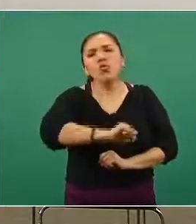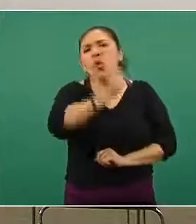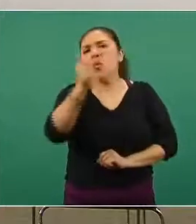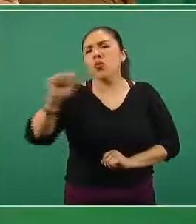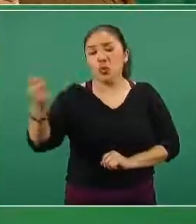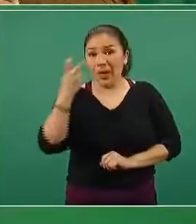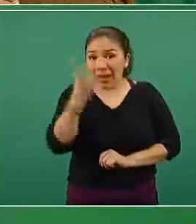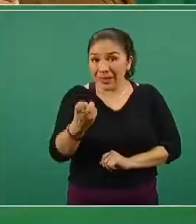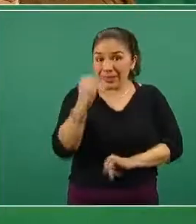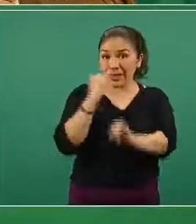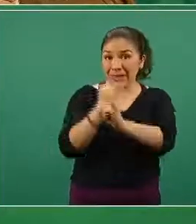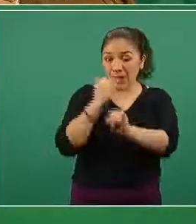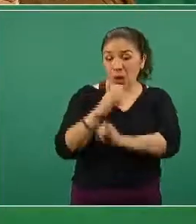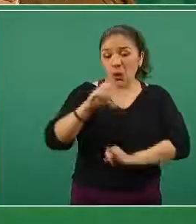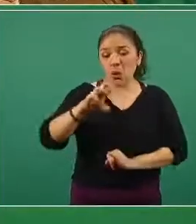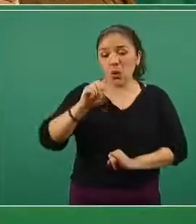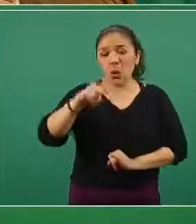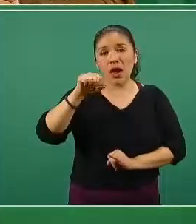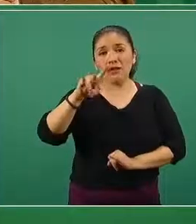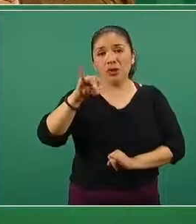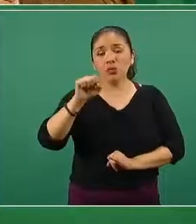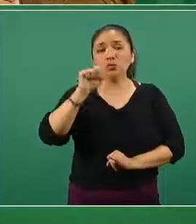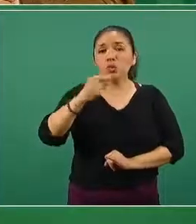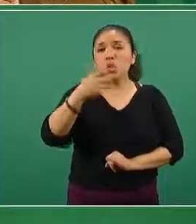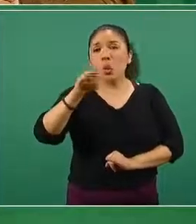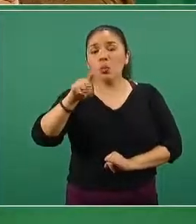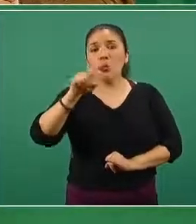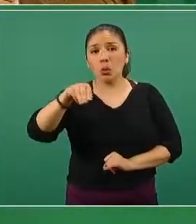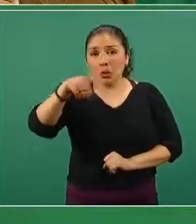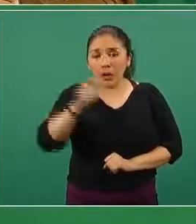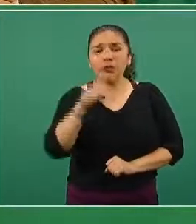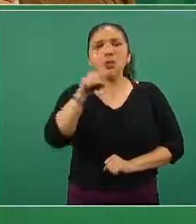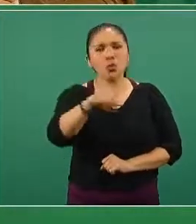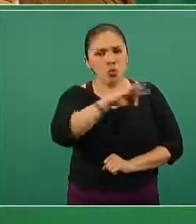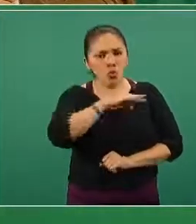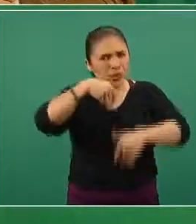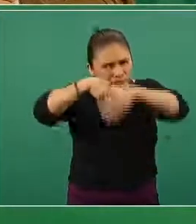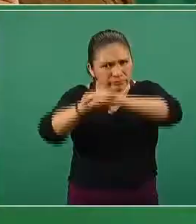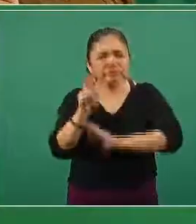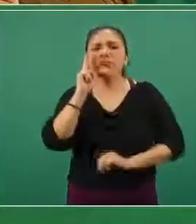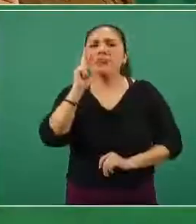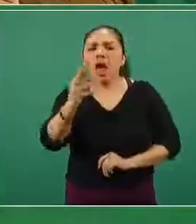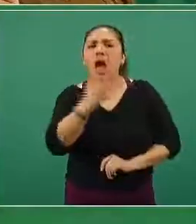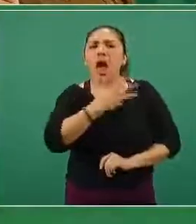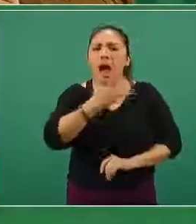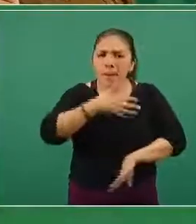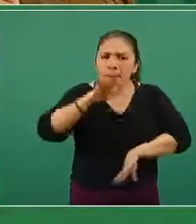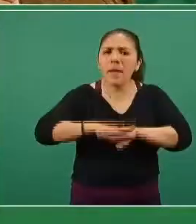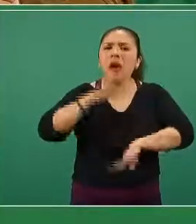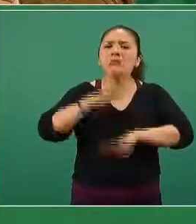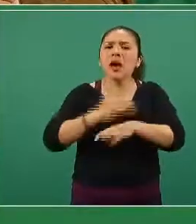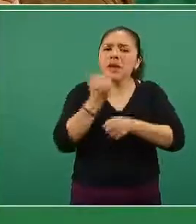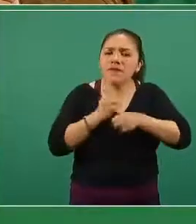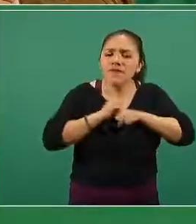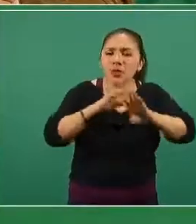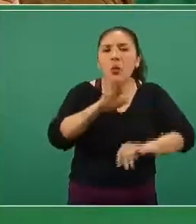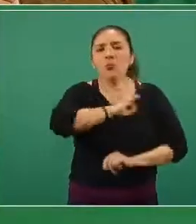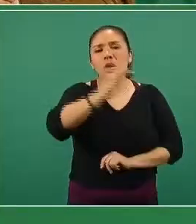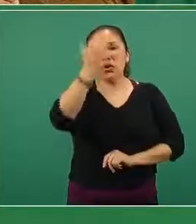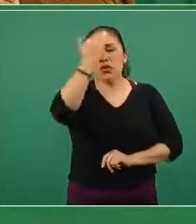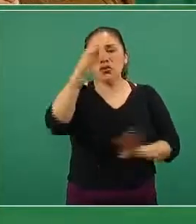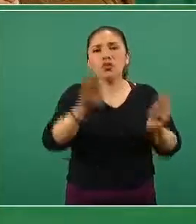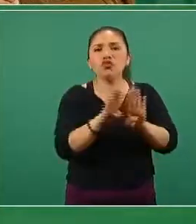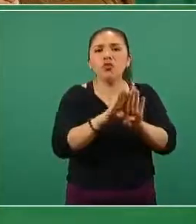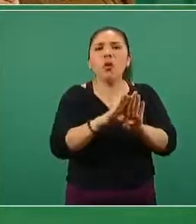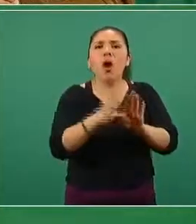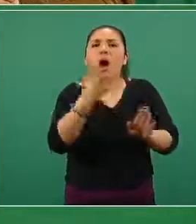través de esta página coronavirus.gov.mx ustedes pueden accesar y pueden tener información, pueden conocer lineamientos